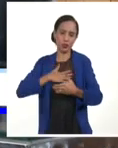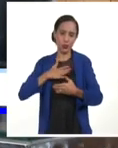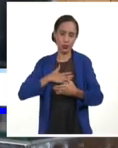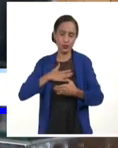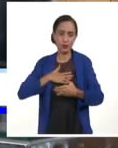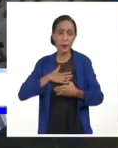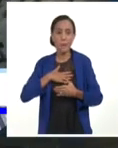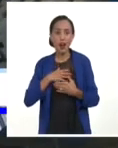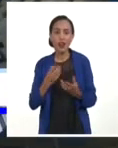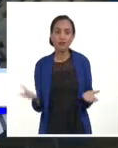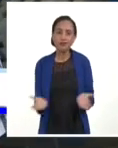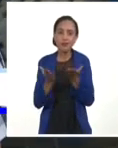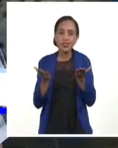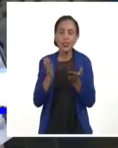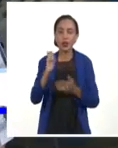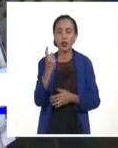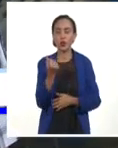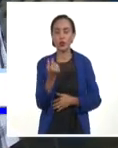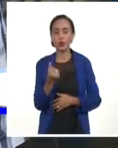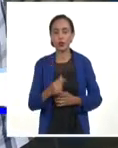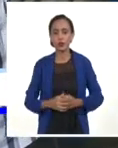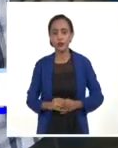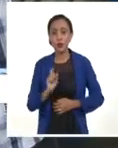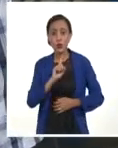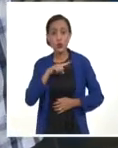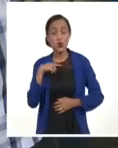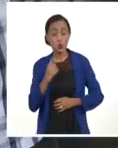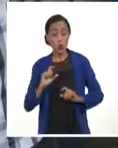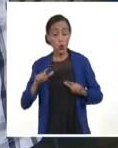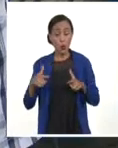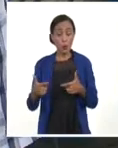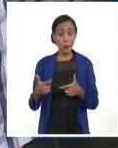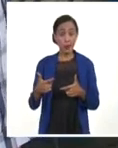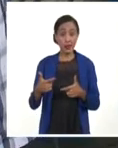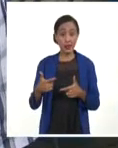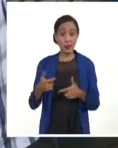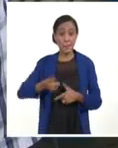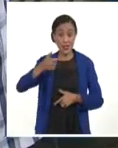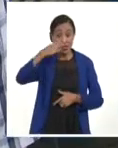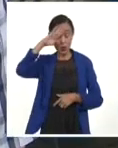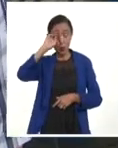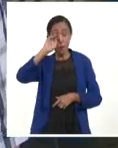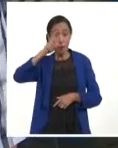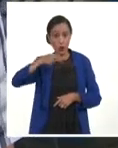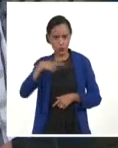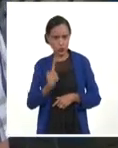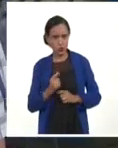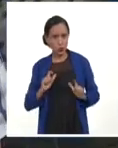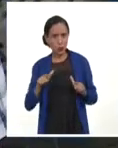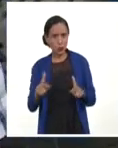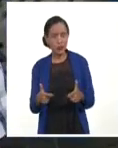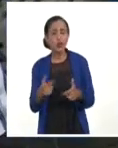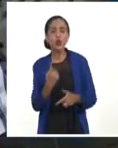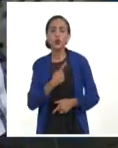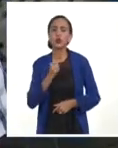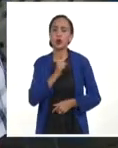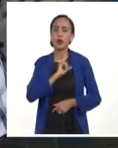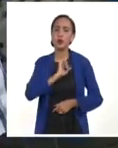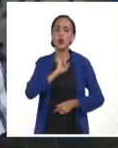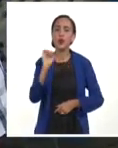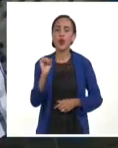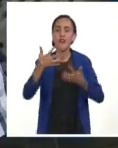infraestructuras económicas. Nosotros vamos a cumplir con lo que está diciendo Díaz-Canel y vamos a tratar de llegar a lograr